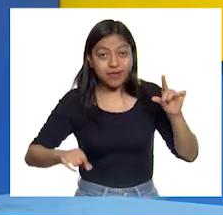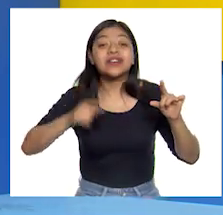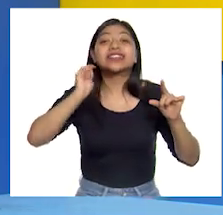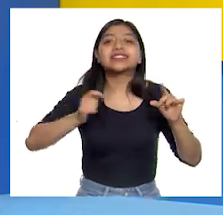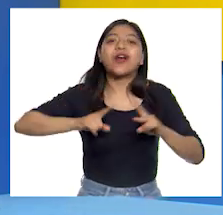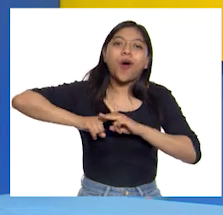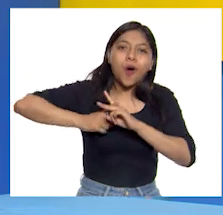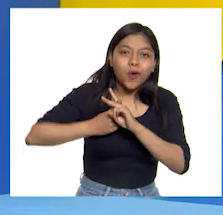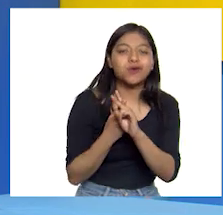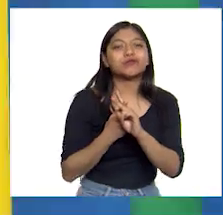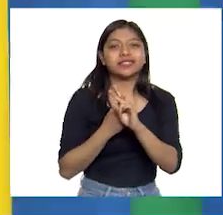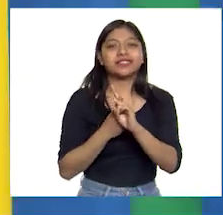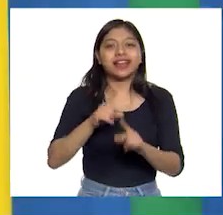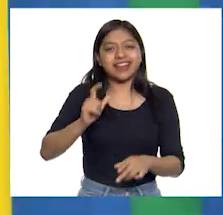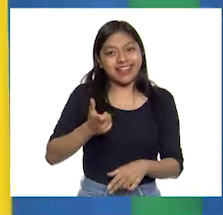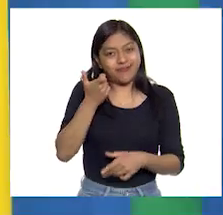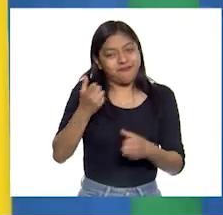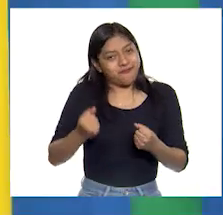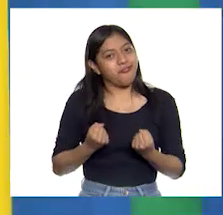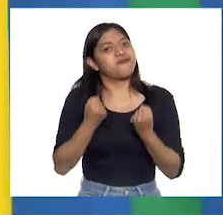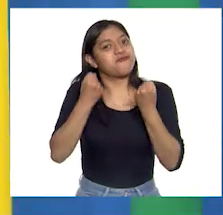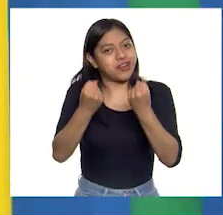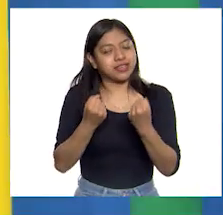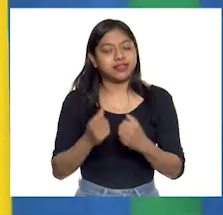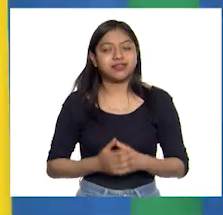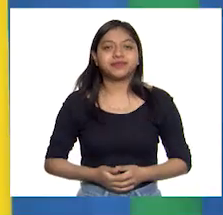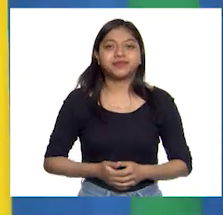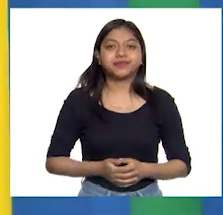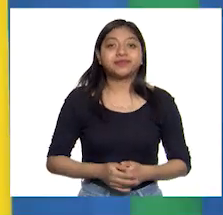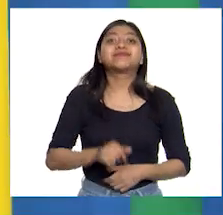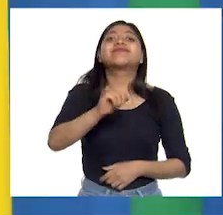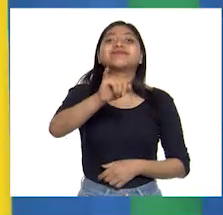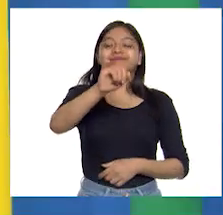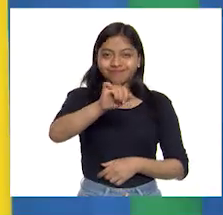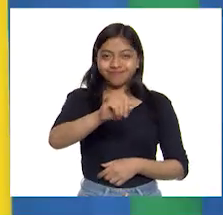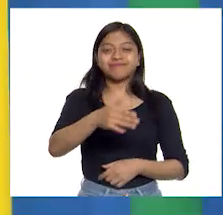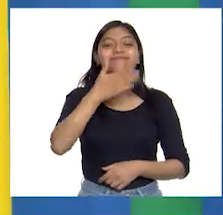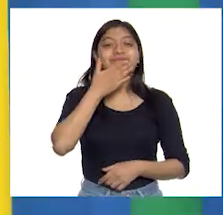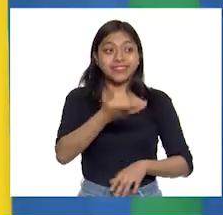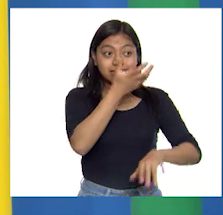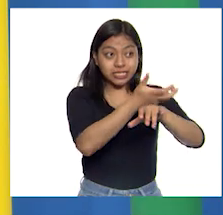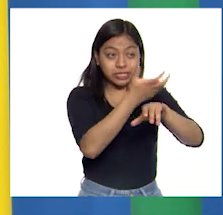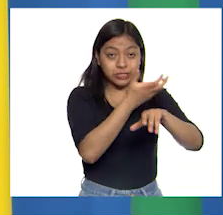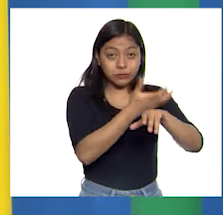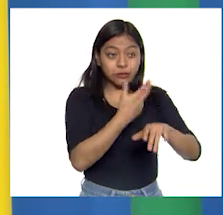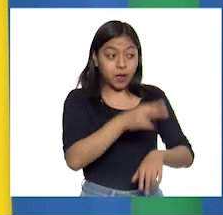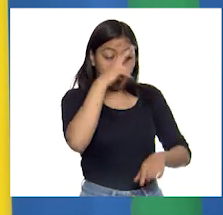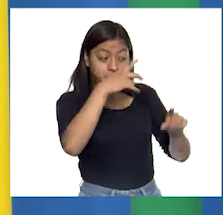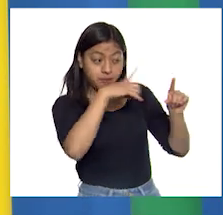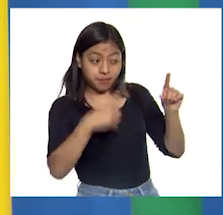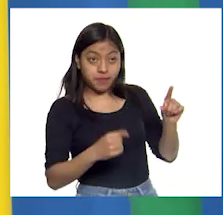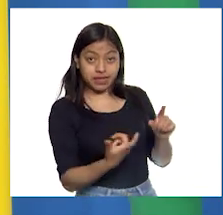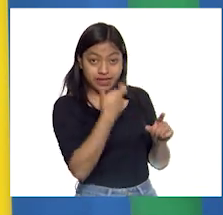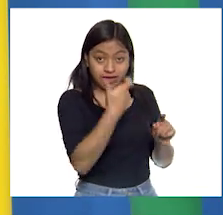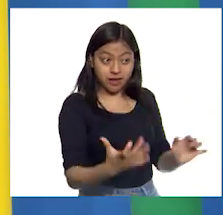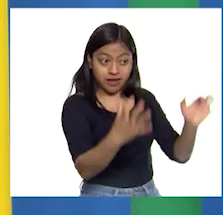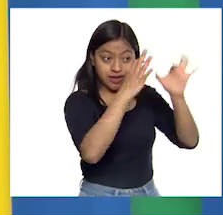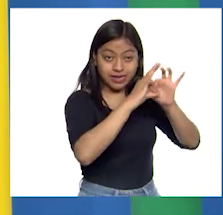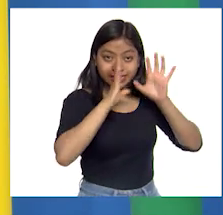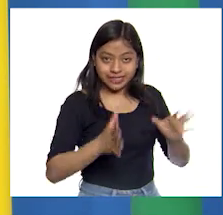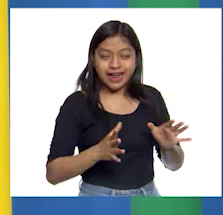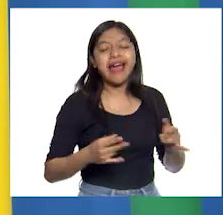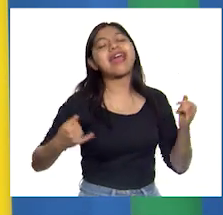fueron imprescindibles para alcanzar la industrialización del país. Así, con una nueva estructura de la propiedad de la tierra y con